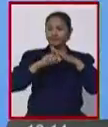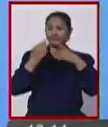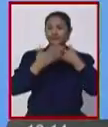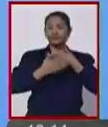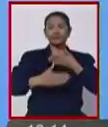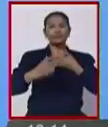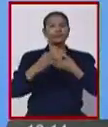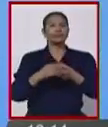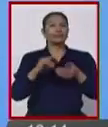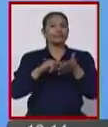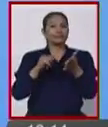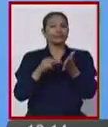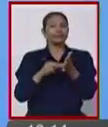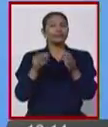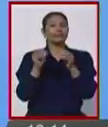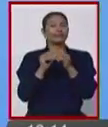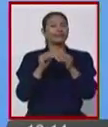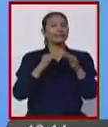iniciando es